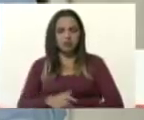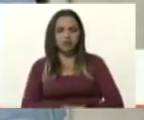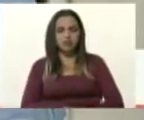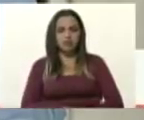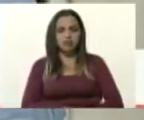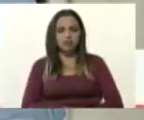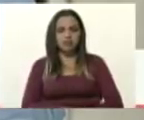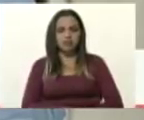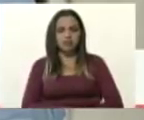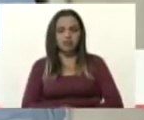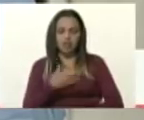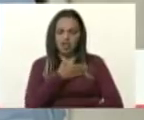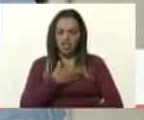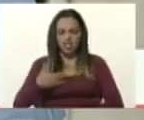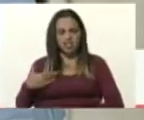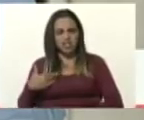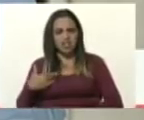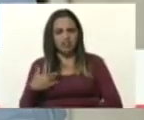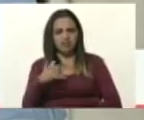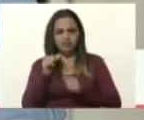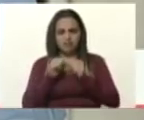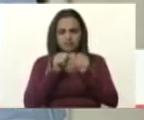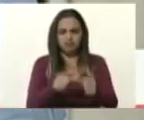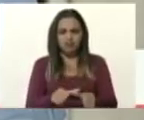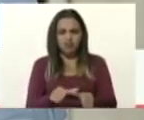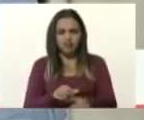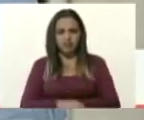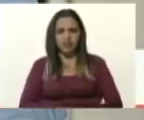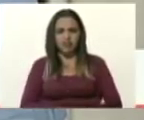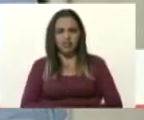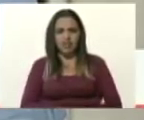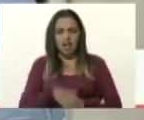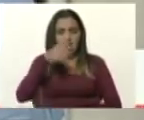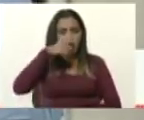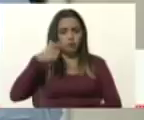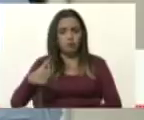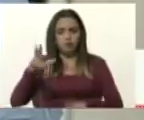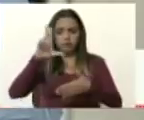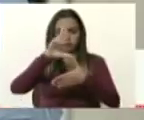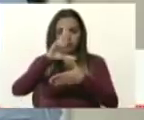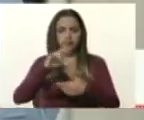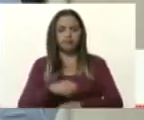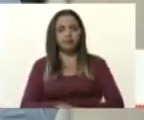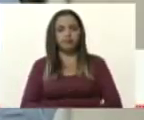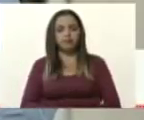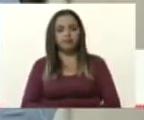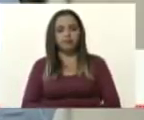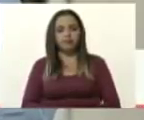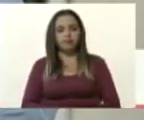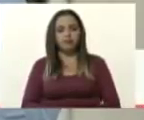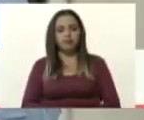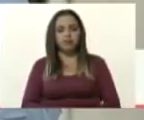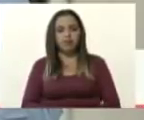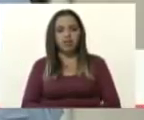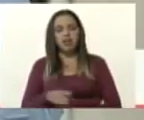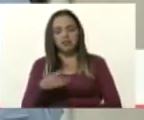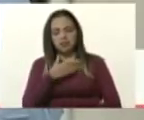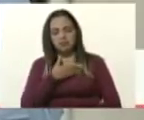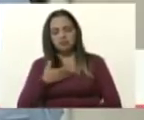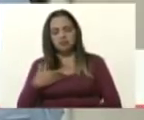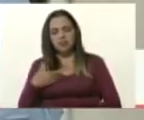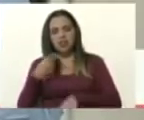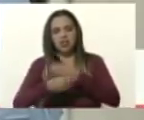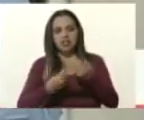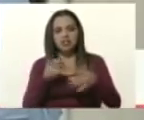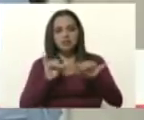eso es lo que quieren imponer a los pueblos de américa latina' eso es lo que han pretendido imponer en